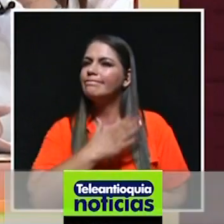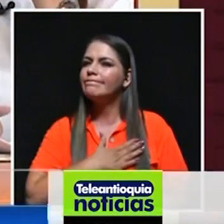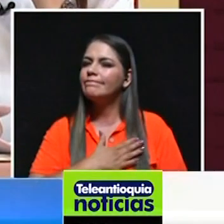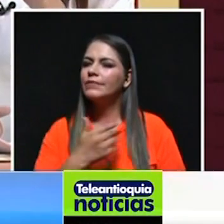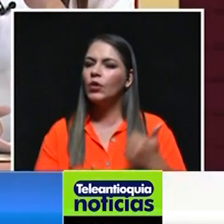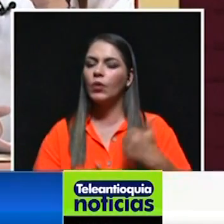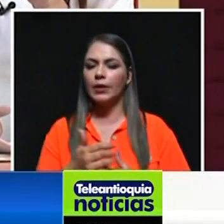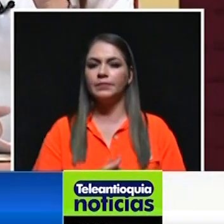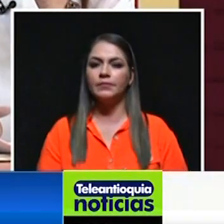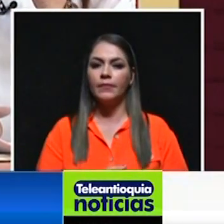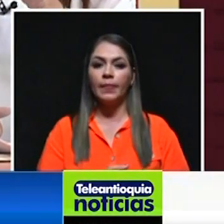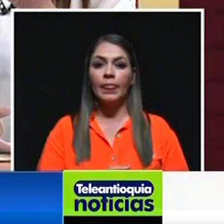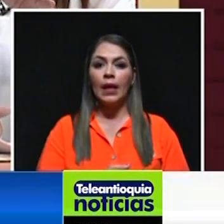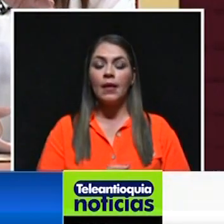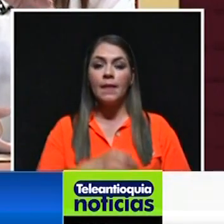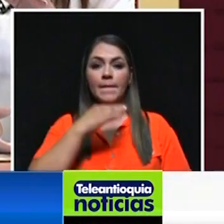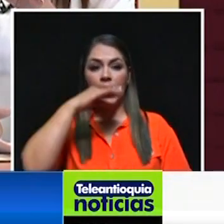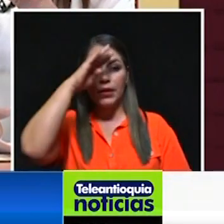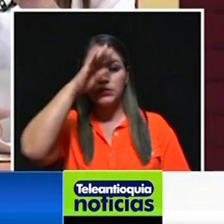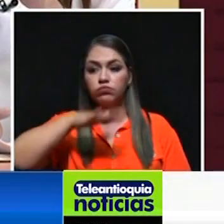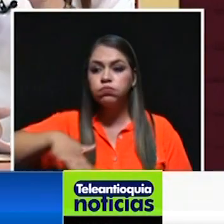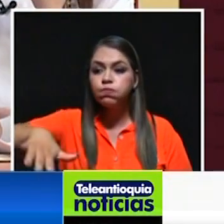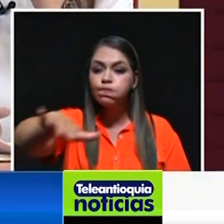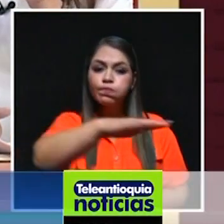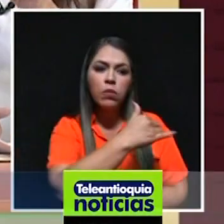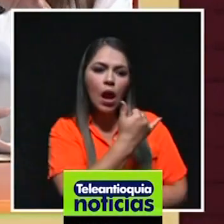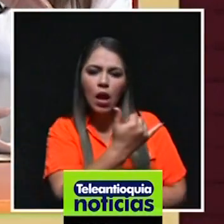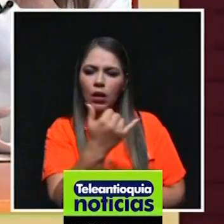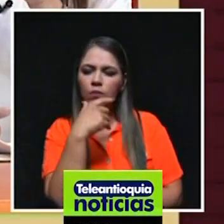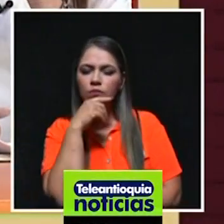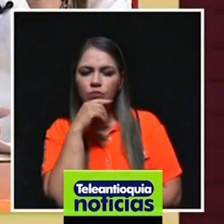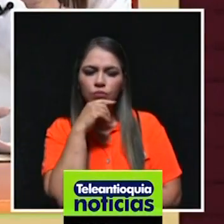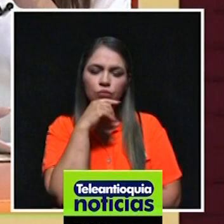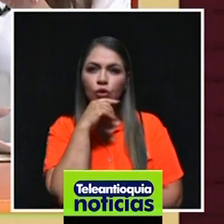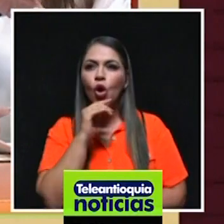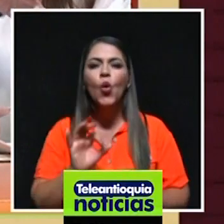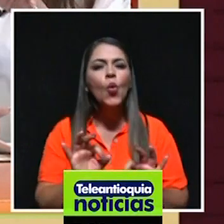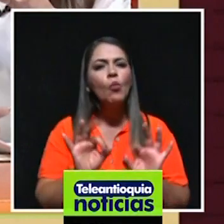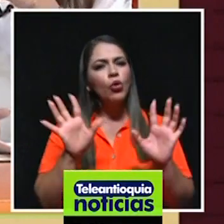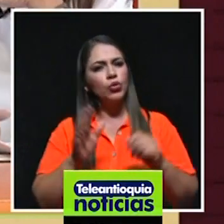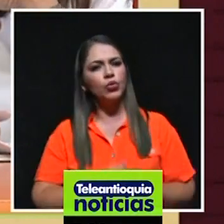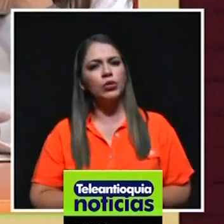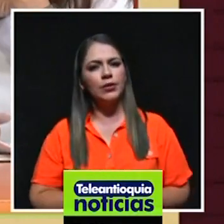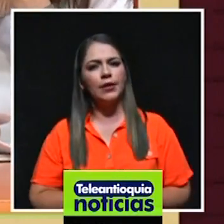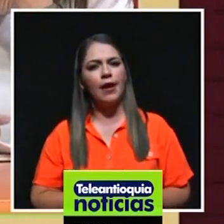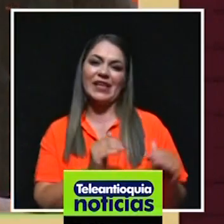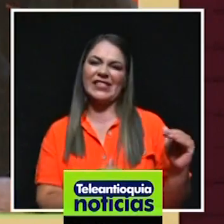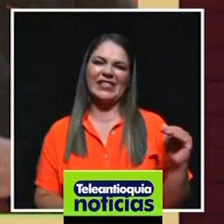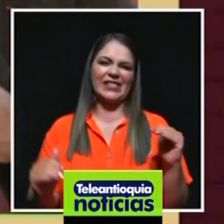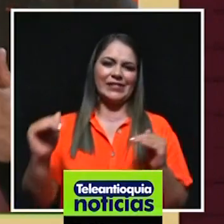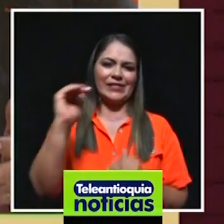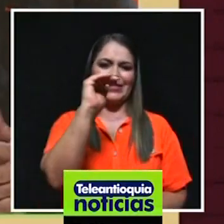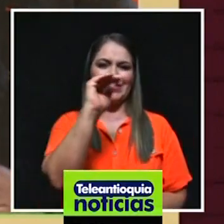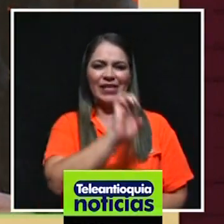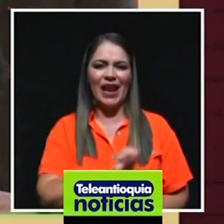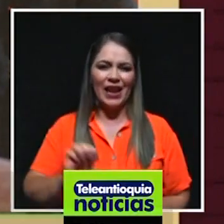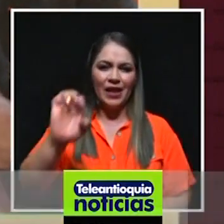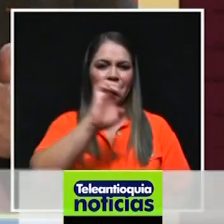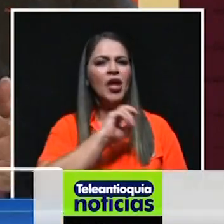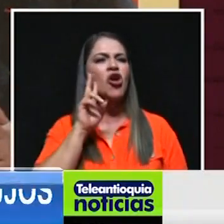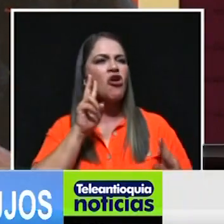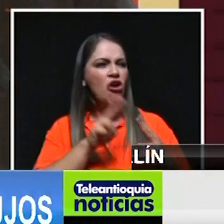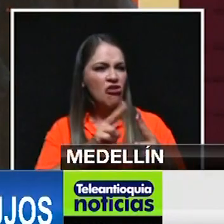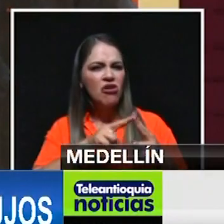poderle brindar a la ciudad de medellín la oportunidad de tener una opción de transformación conozco la ciudad